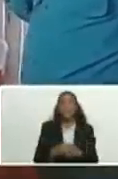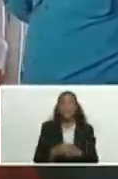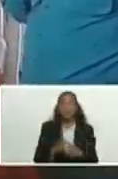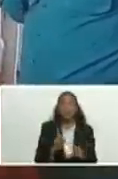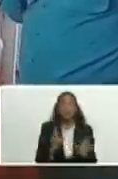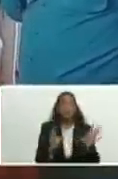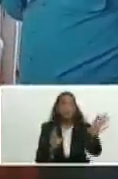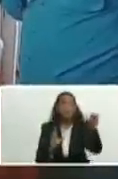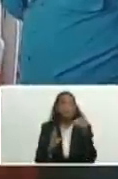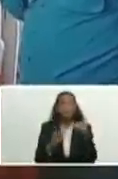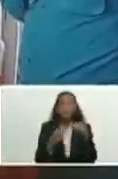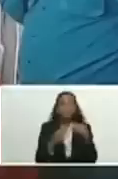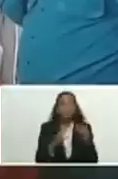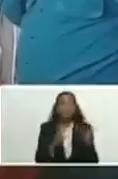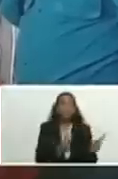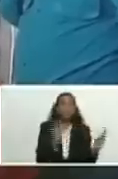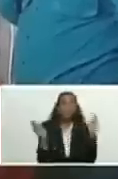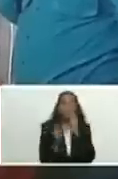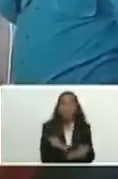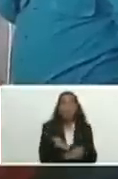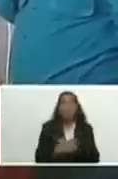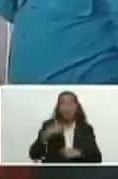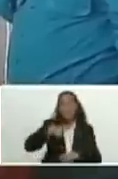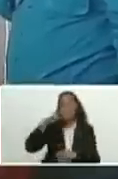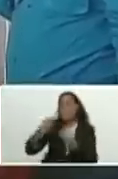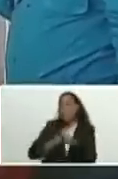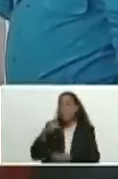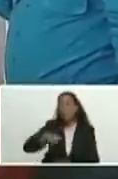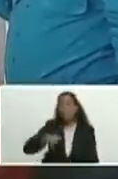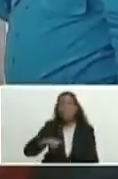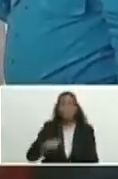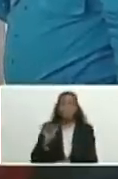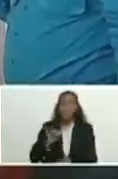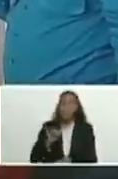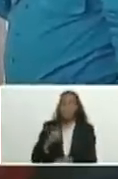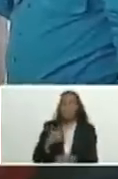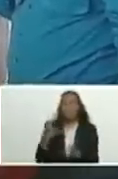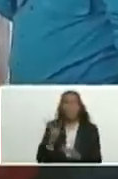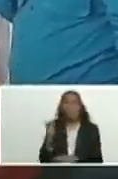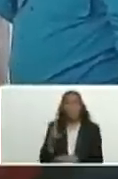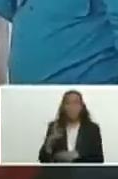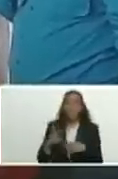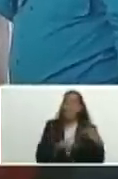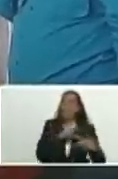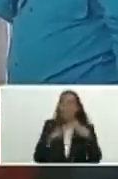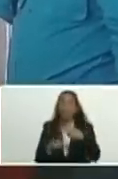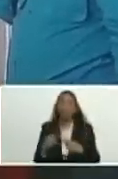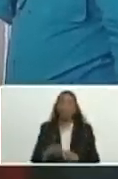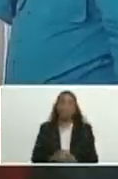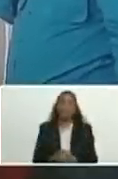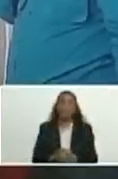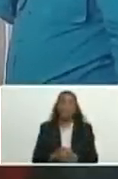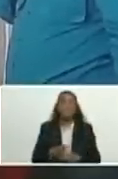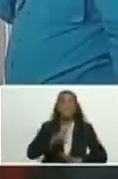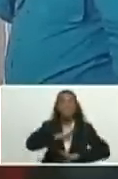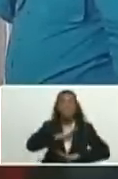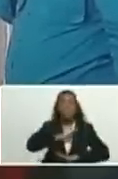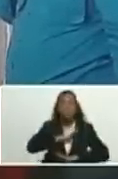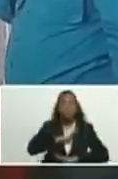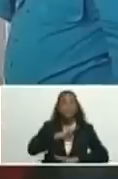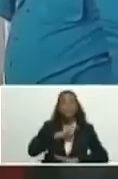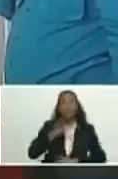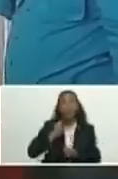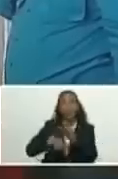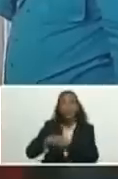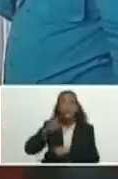sustituir importaciones a todo nivel, incrementar la inversión, la producción, la productividad y satisfacer el